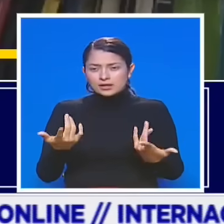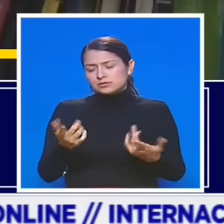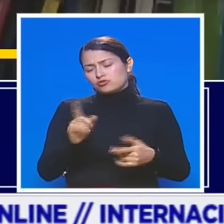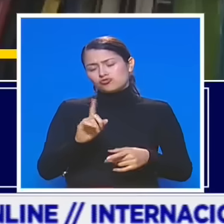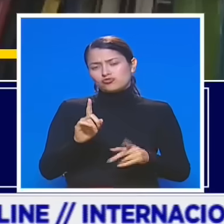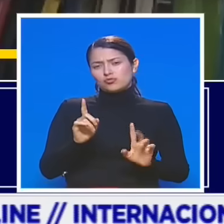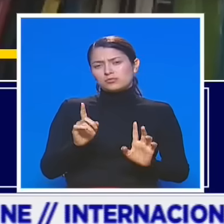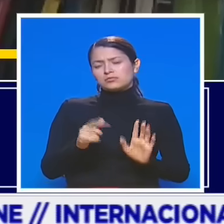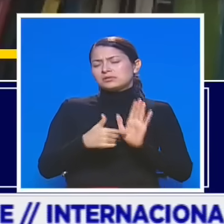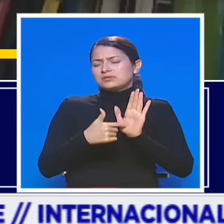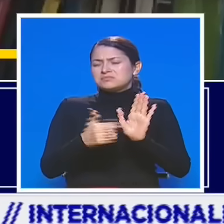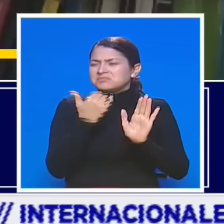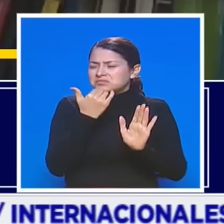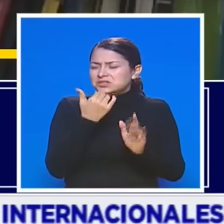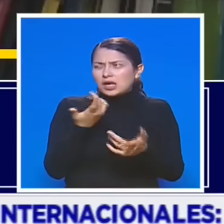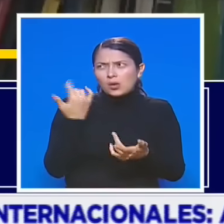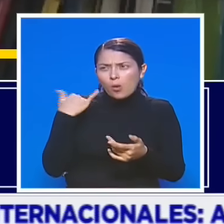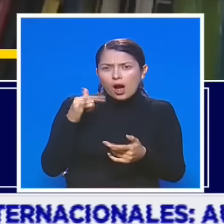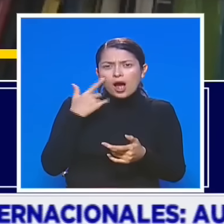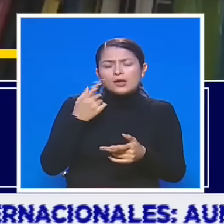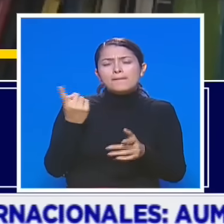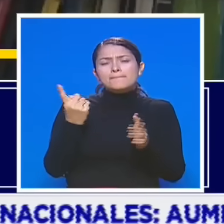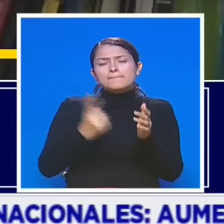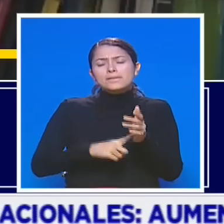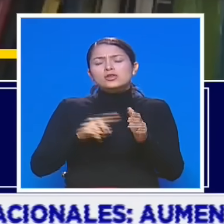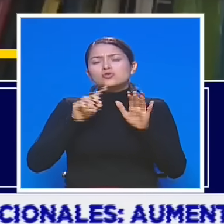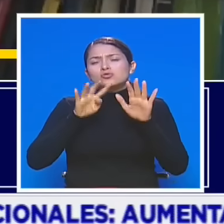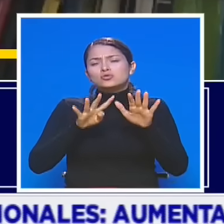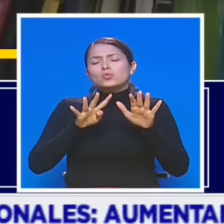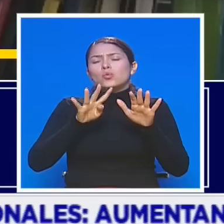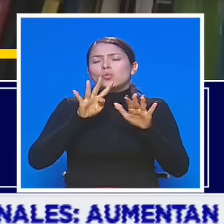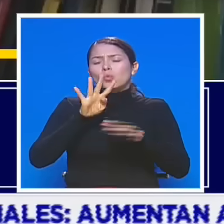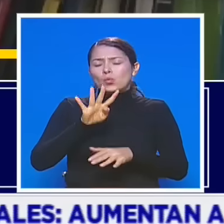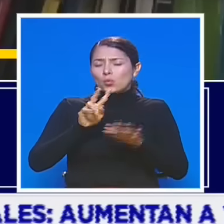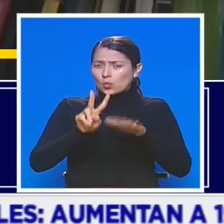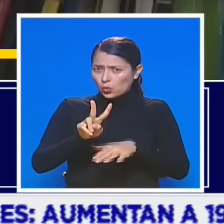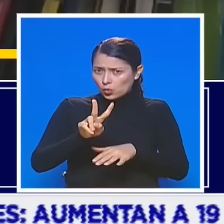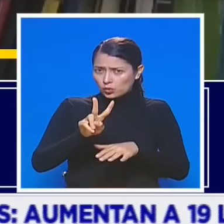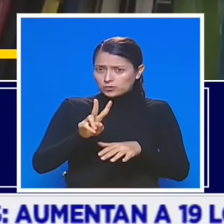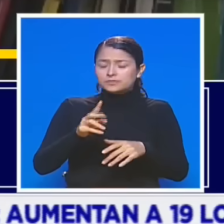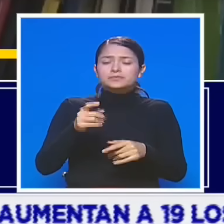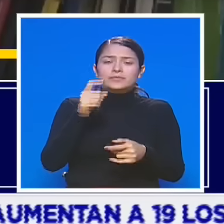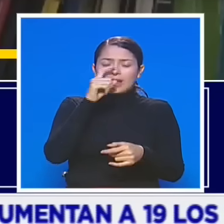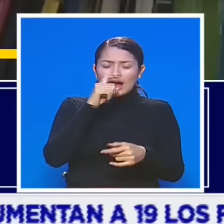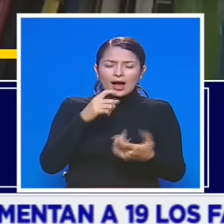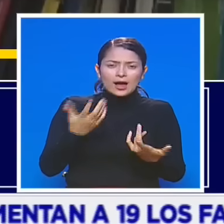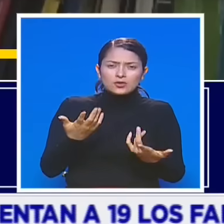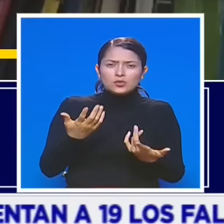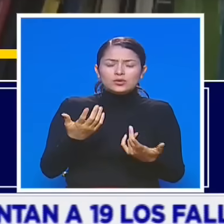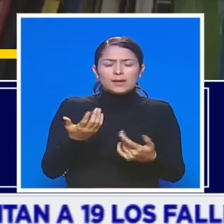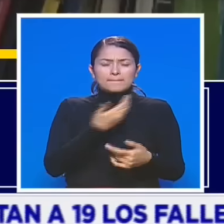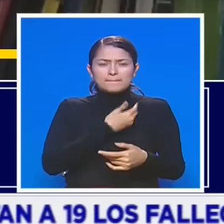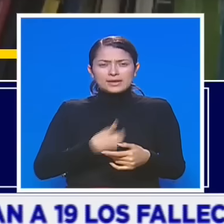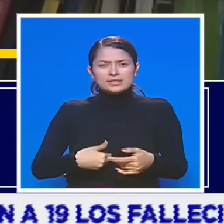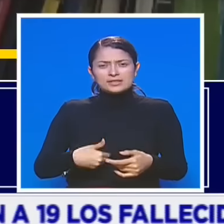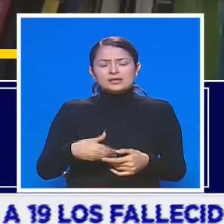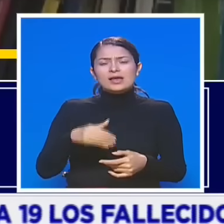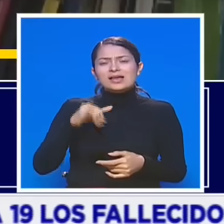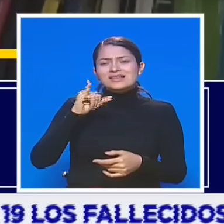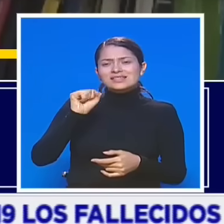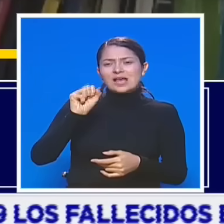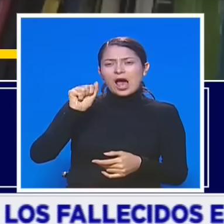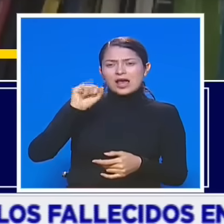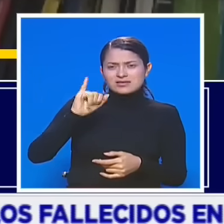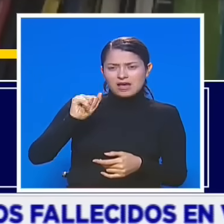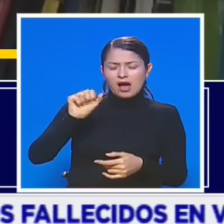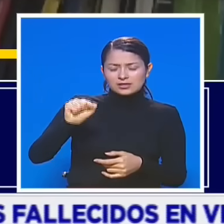El ejemplo más cercano que lo podemos tener es en el año 1942, en la época del presidente Isaías Medina Angarita,